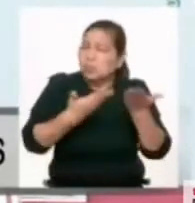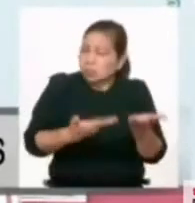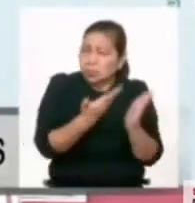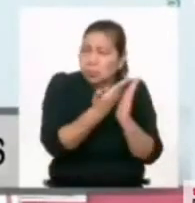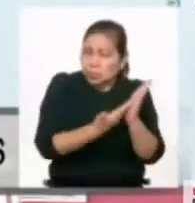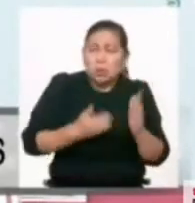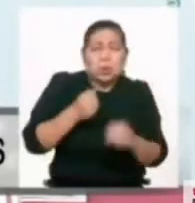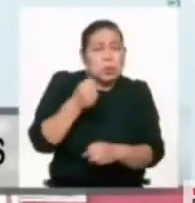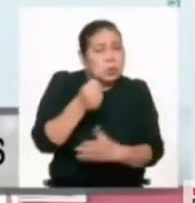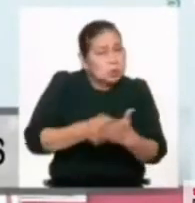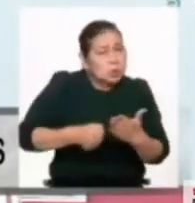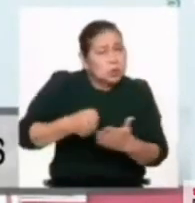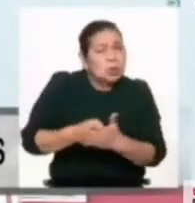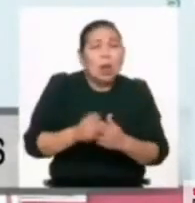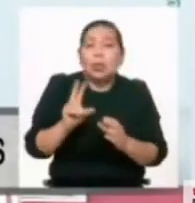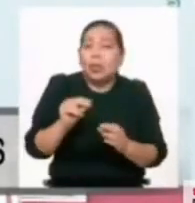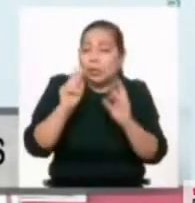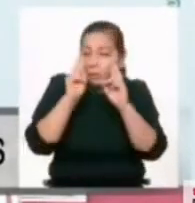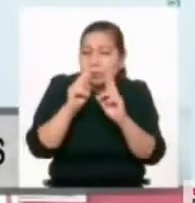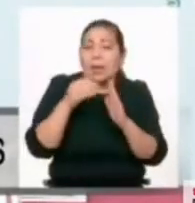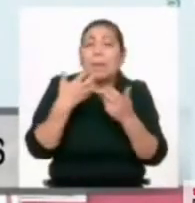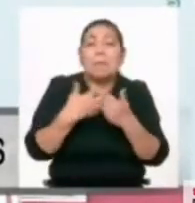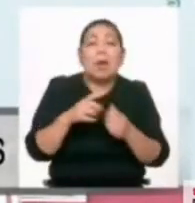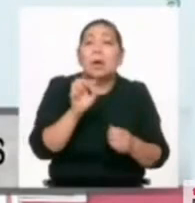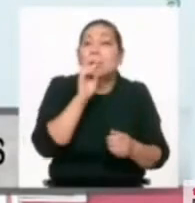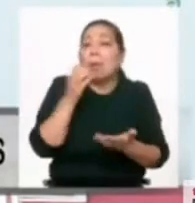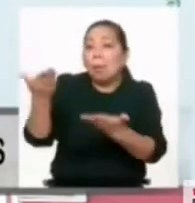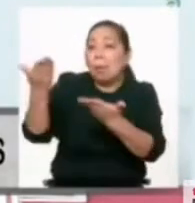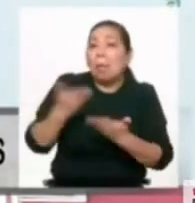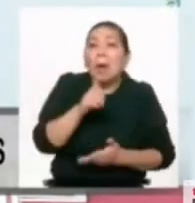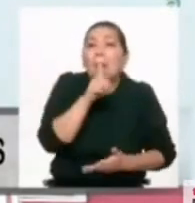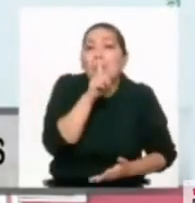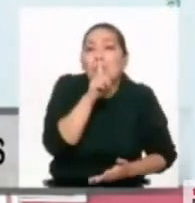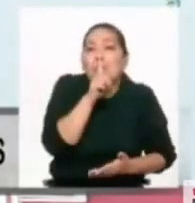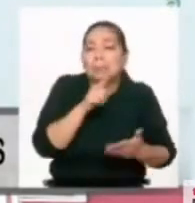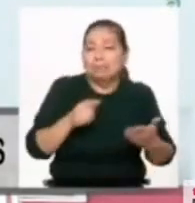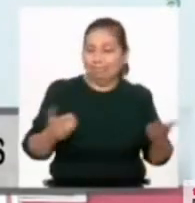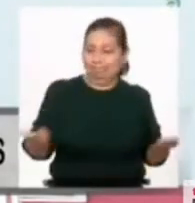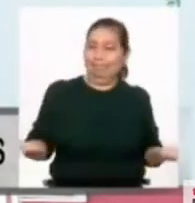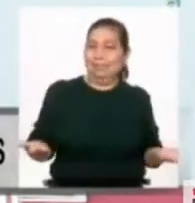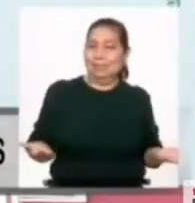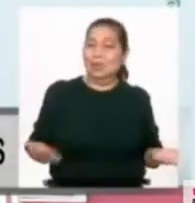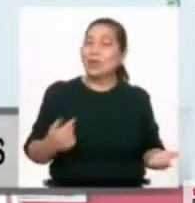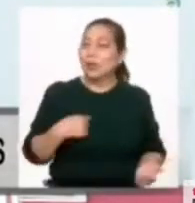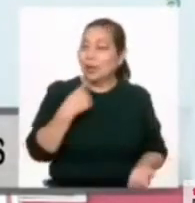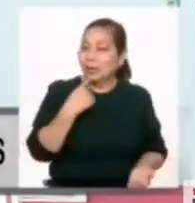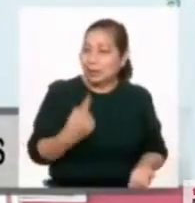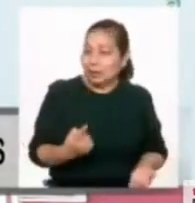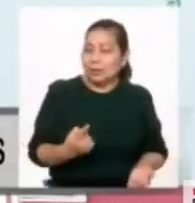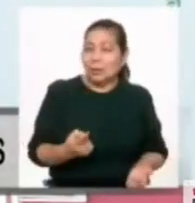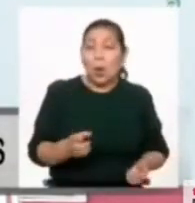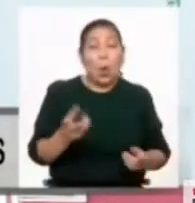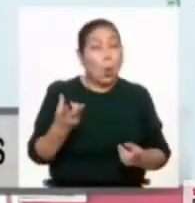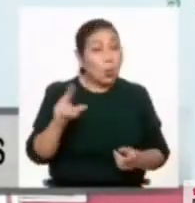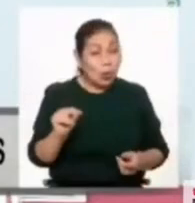cuál es el plan de lucha y cuáles son los incumplimientos de la empresa. Nunca me manifestaron. Por eso es que dije allí, no, que si